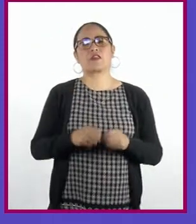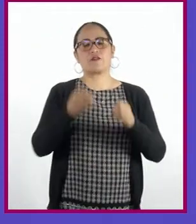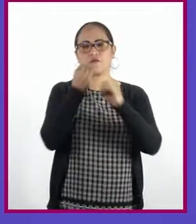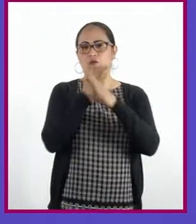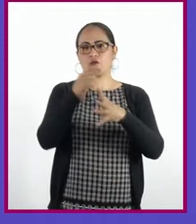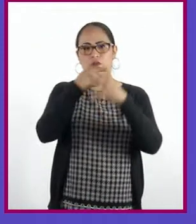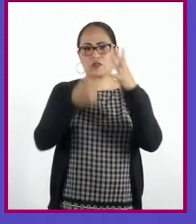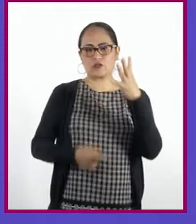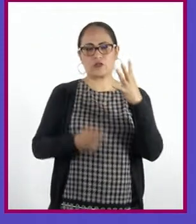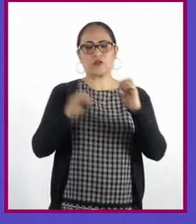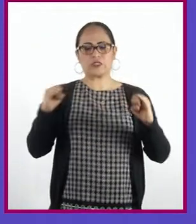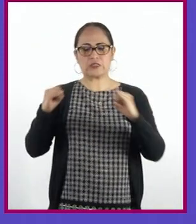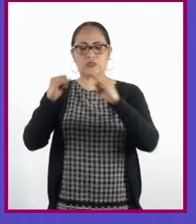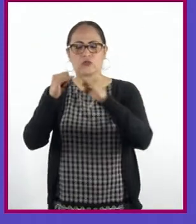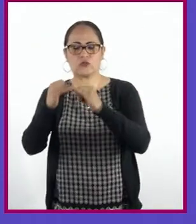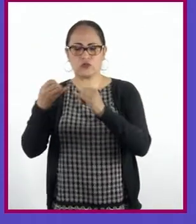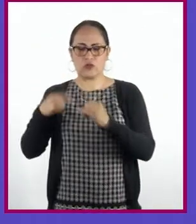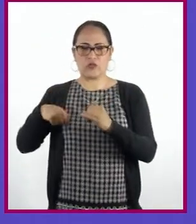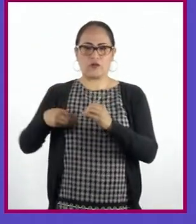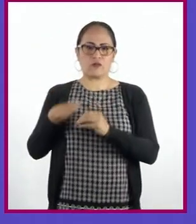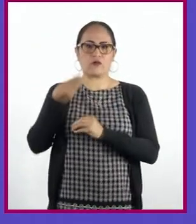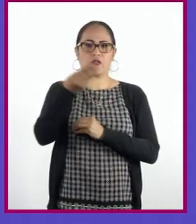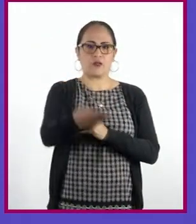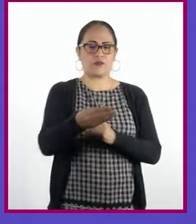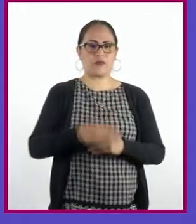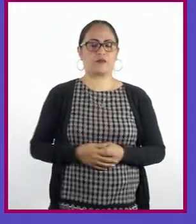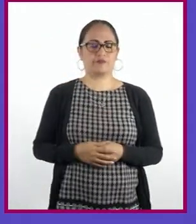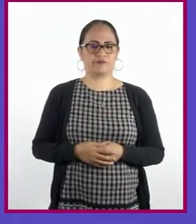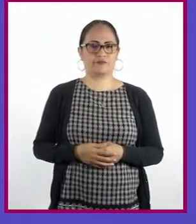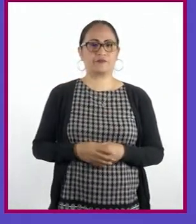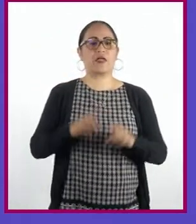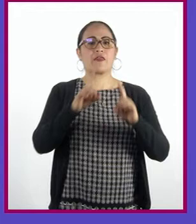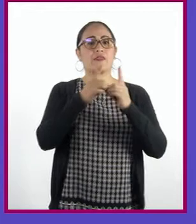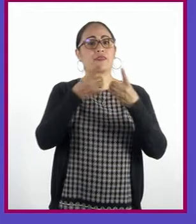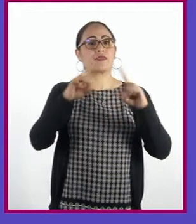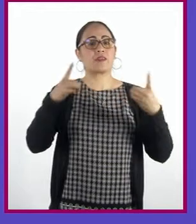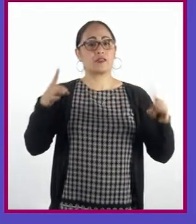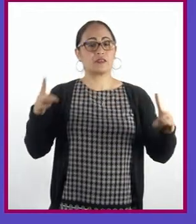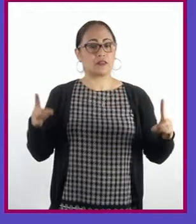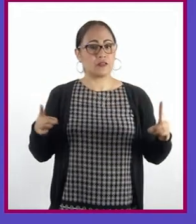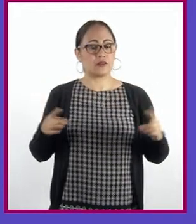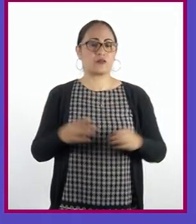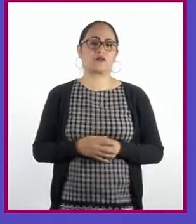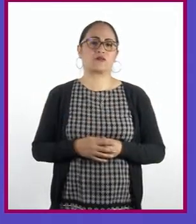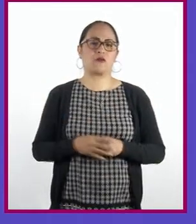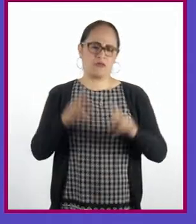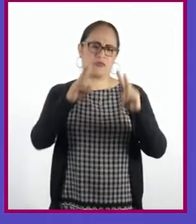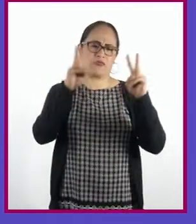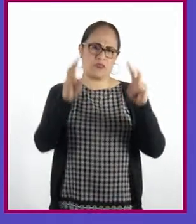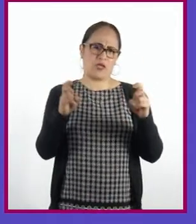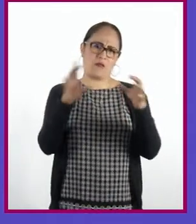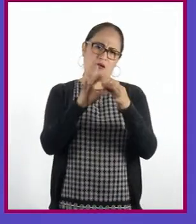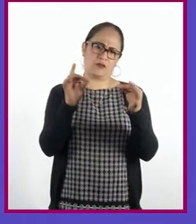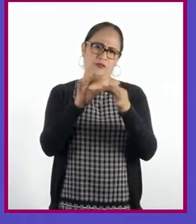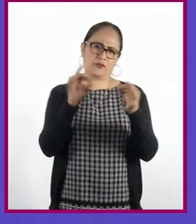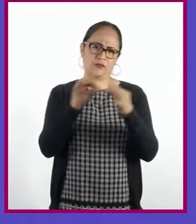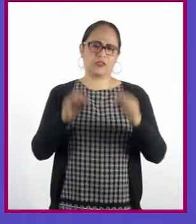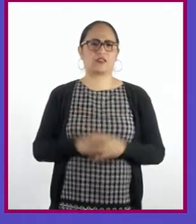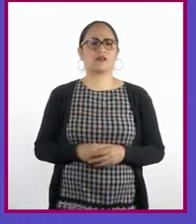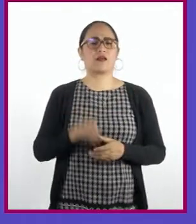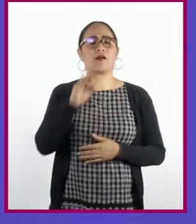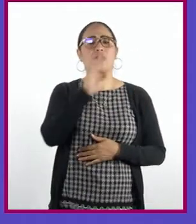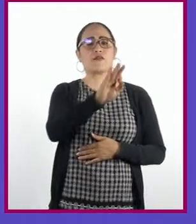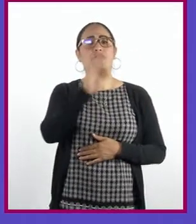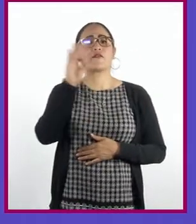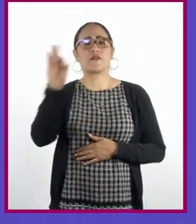de la institución que la envía. Desarrollo en el que se presentan los detalles del tema. Fecha